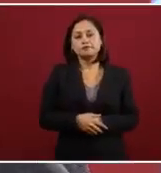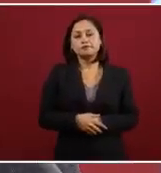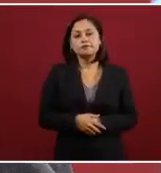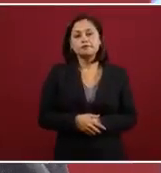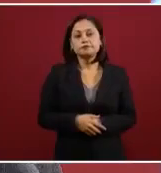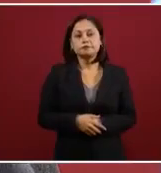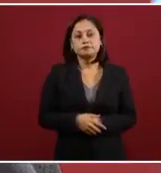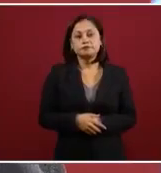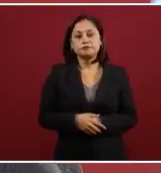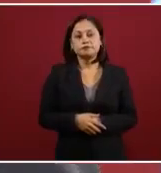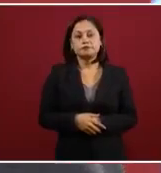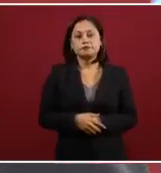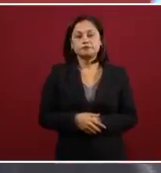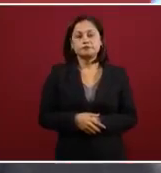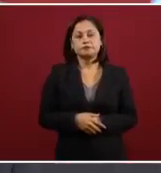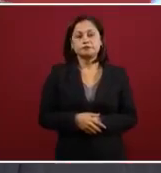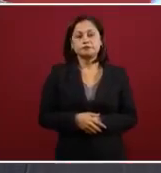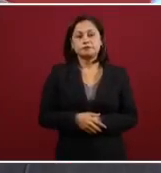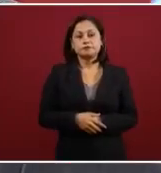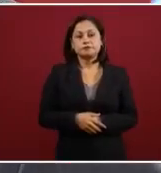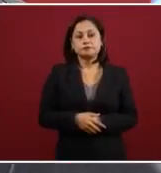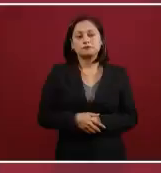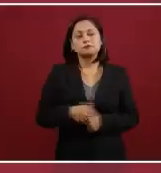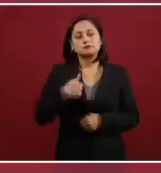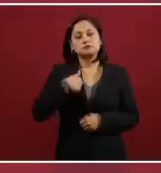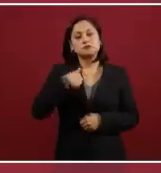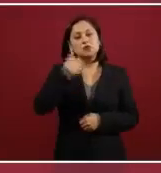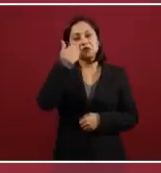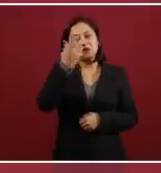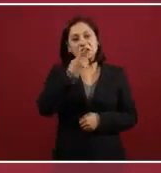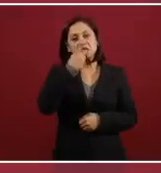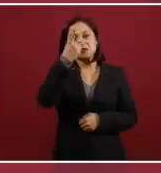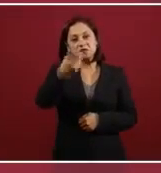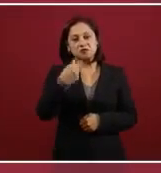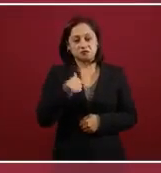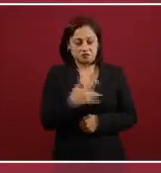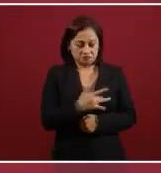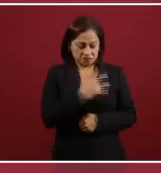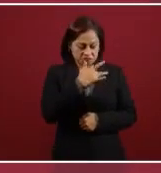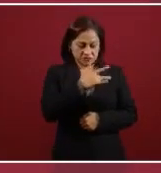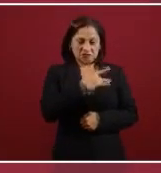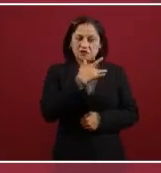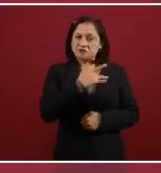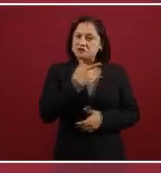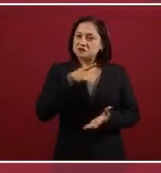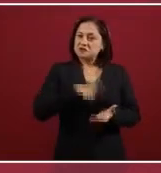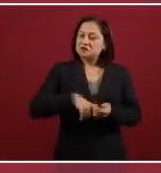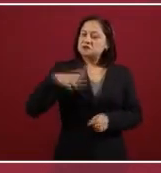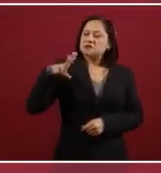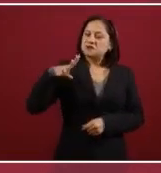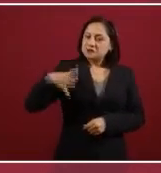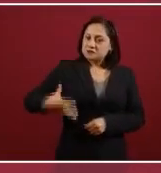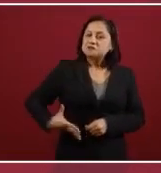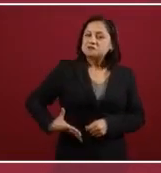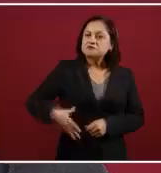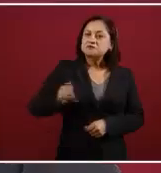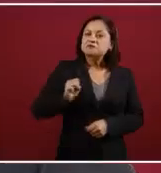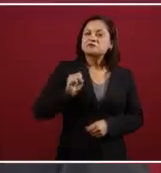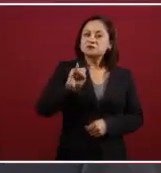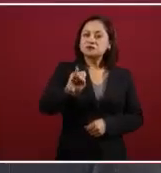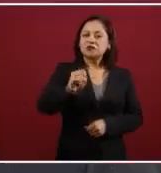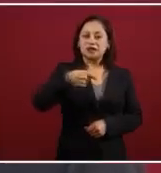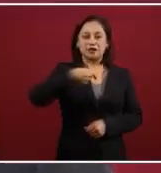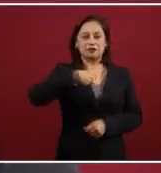decirles que me siento muy orgulloso de encabezar un